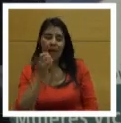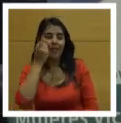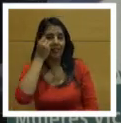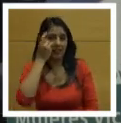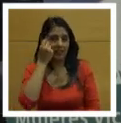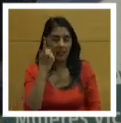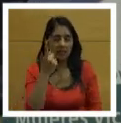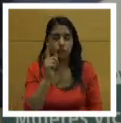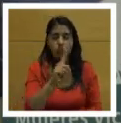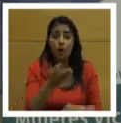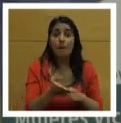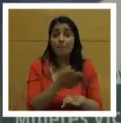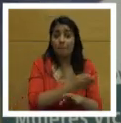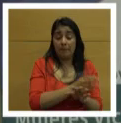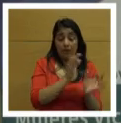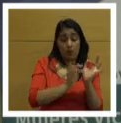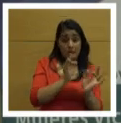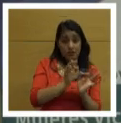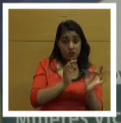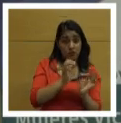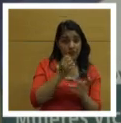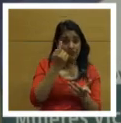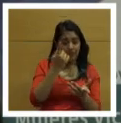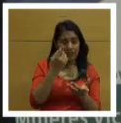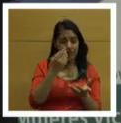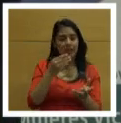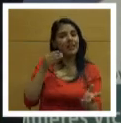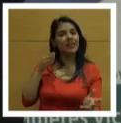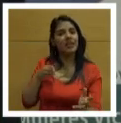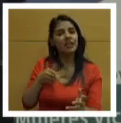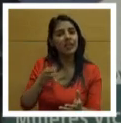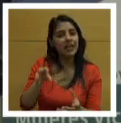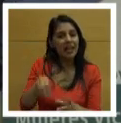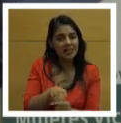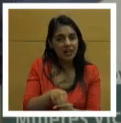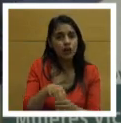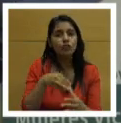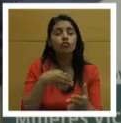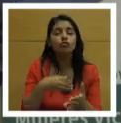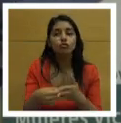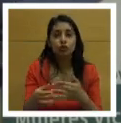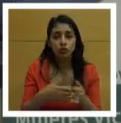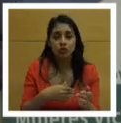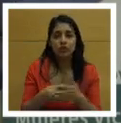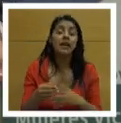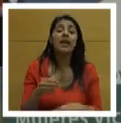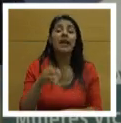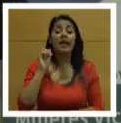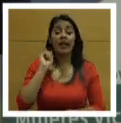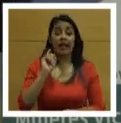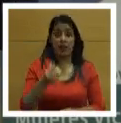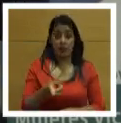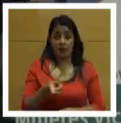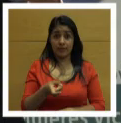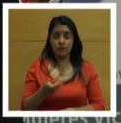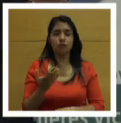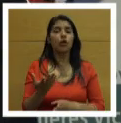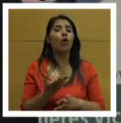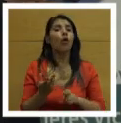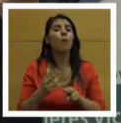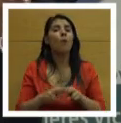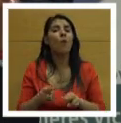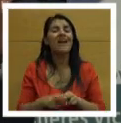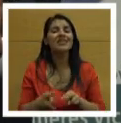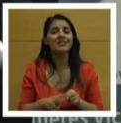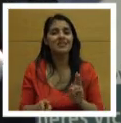prejuicios y poder introducirlos dentro de ¿dónde? La visión inicial que tiene el juez del caso, la interpretación que